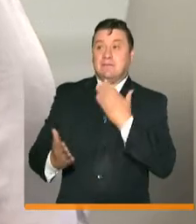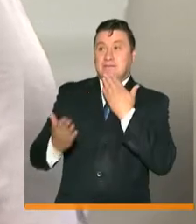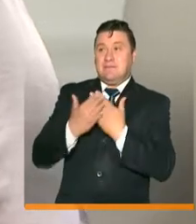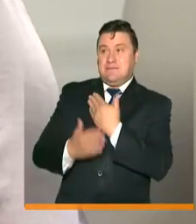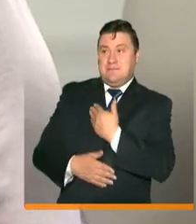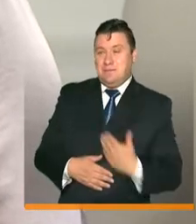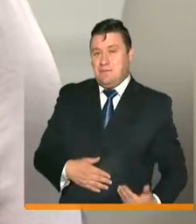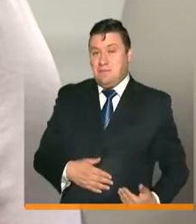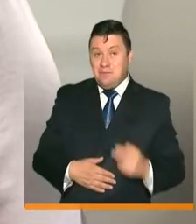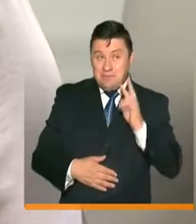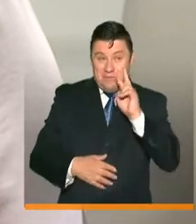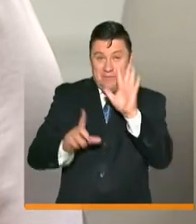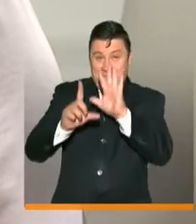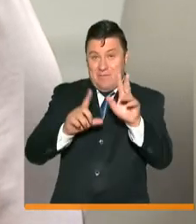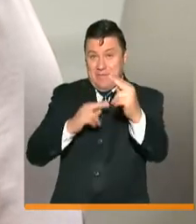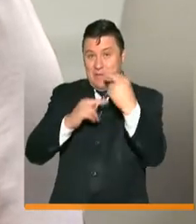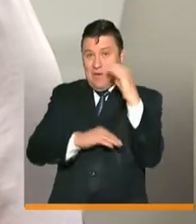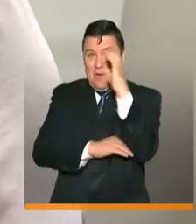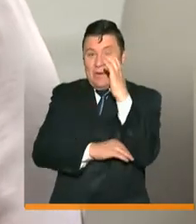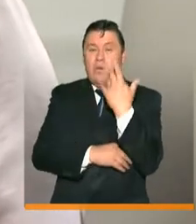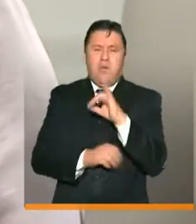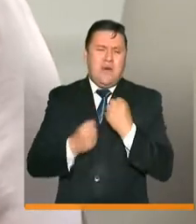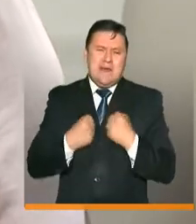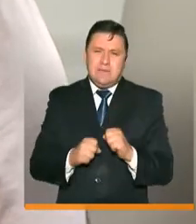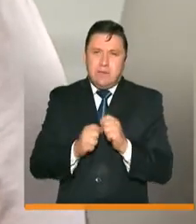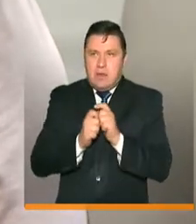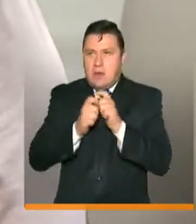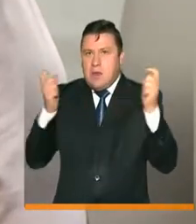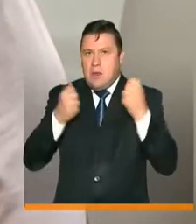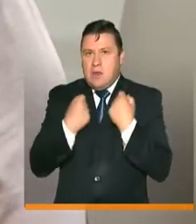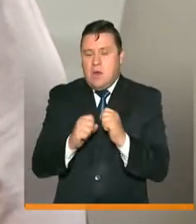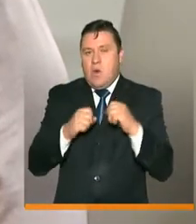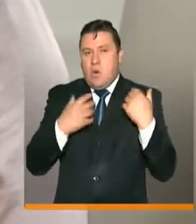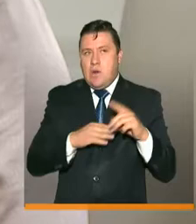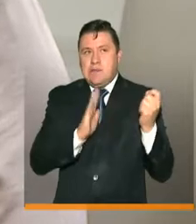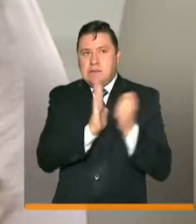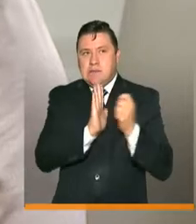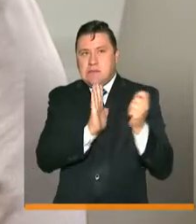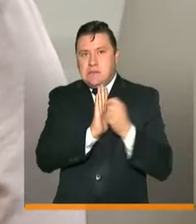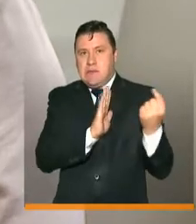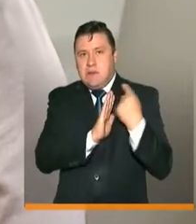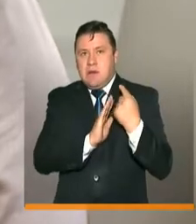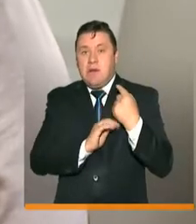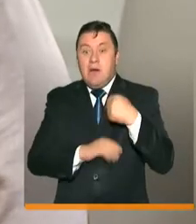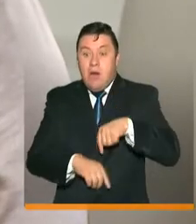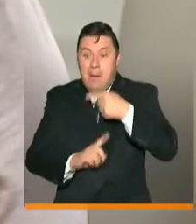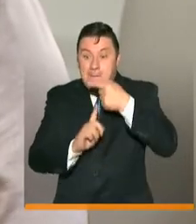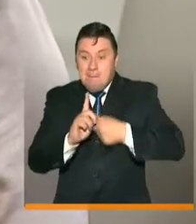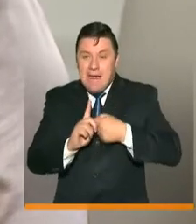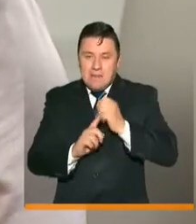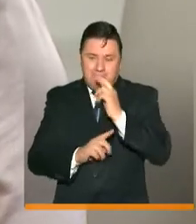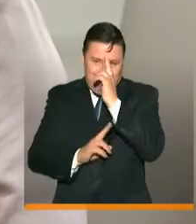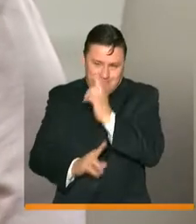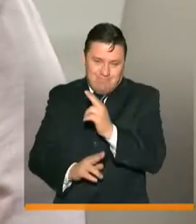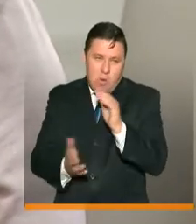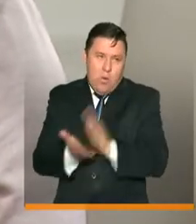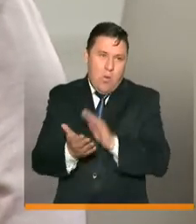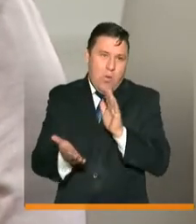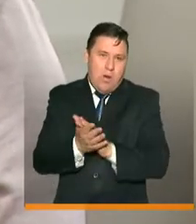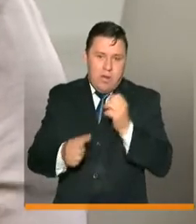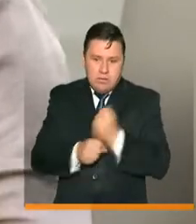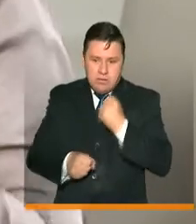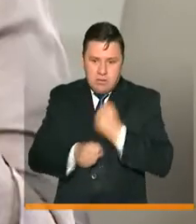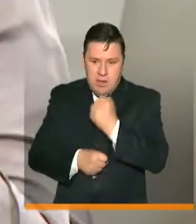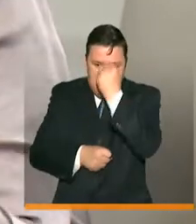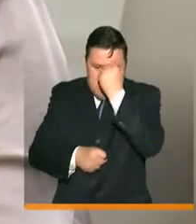Gracias, presidente. Como podían ver todos los colombianos, el esfuerzo ha sido enorme. Usted ha recalcado mucho, estamos en el mes del maestro, un reconocimiento grandísimo al trabajo